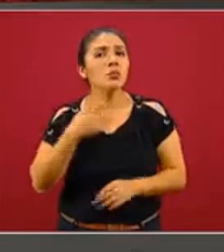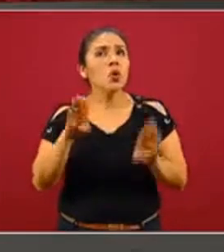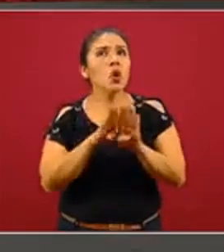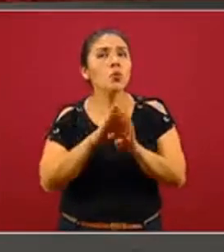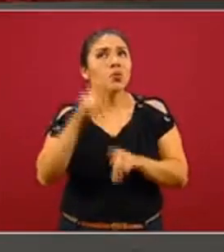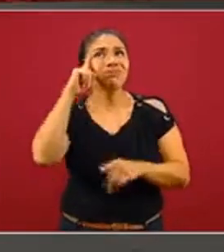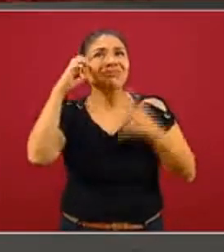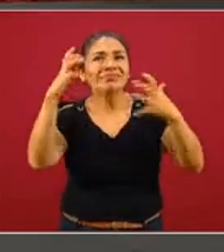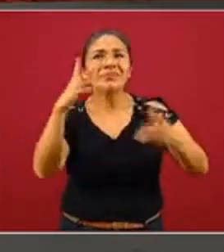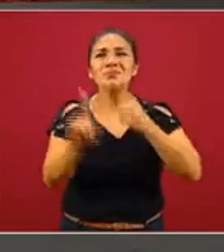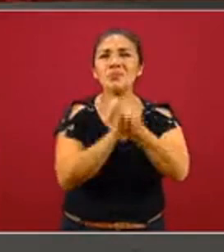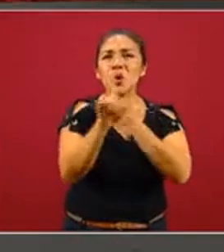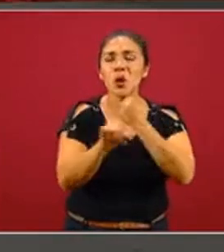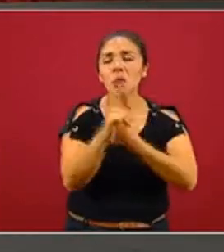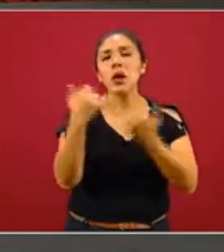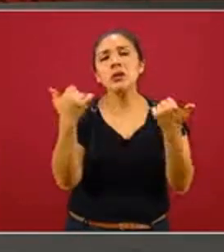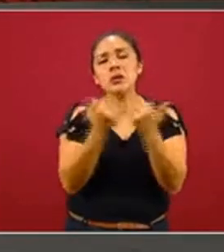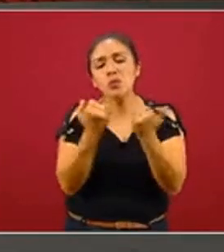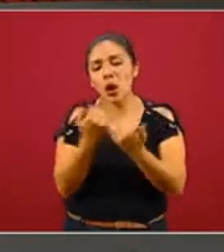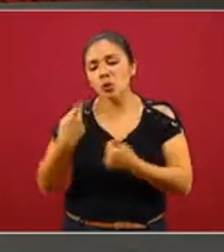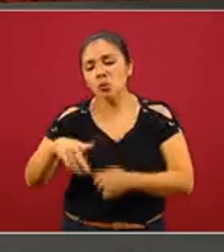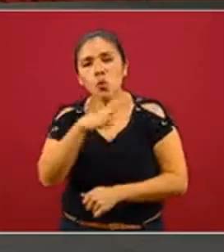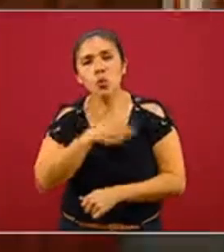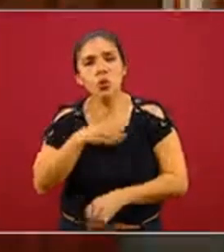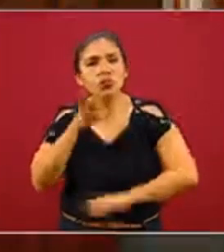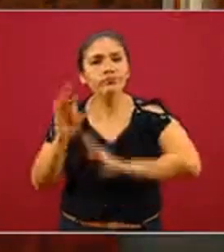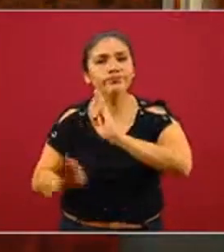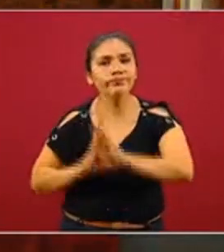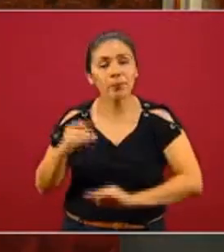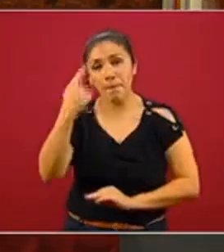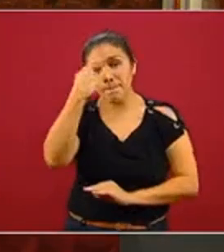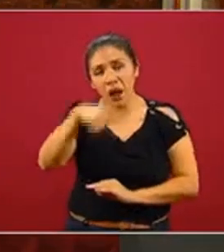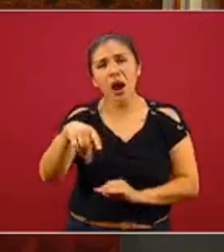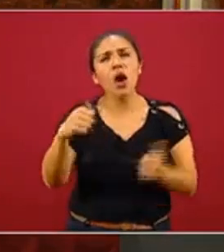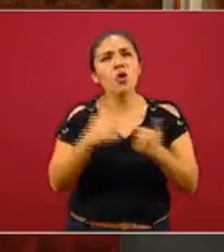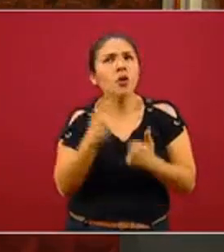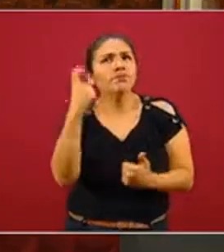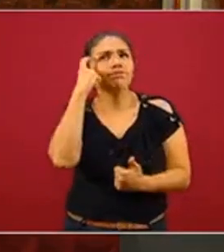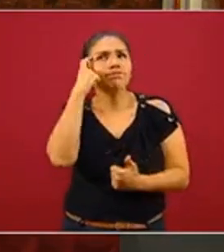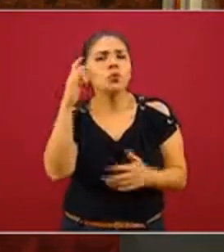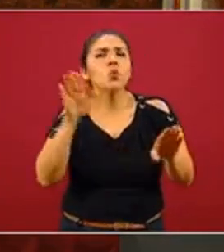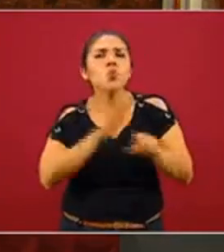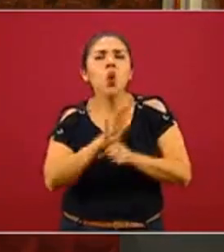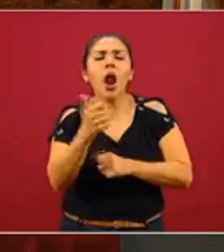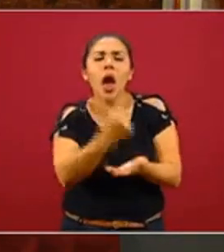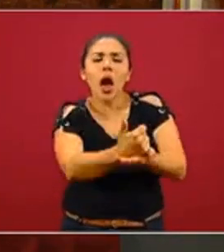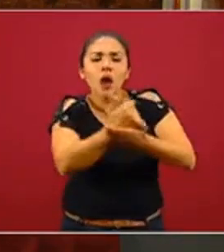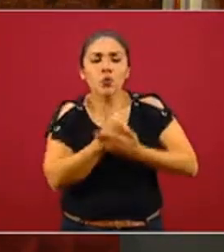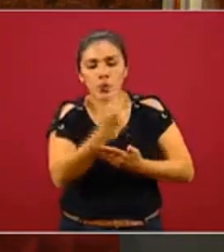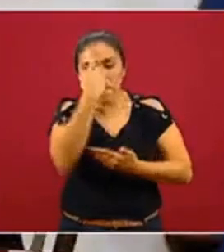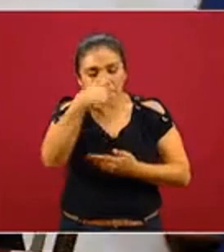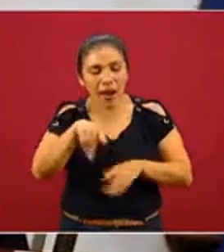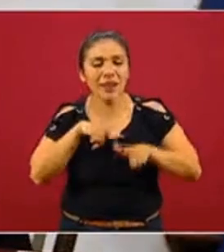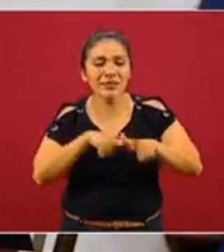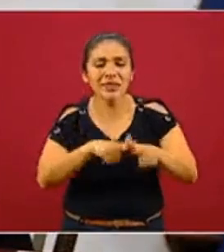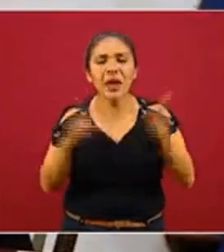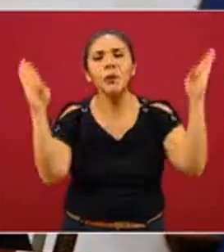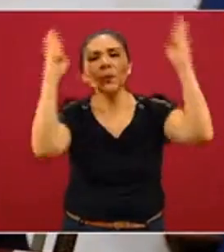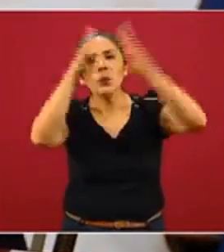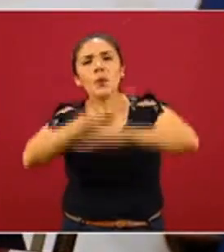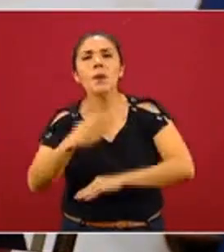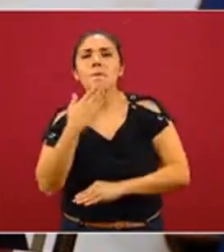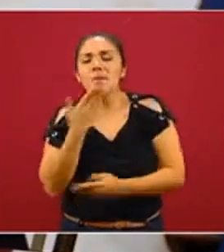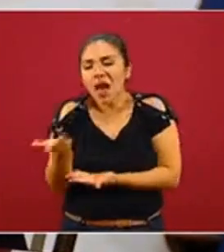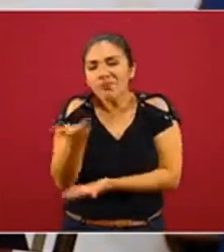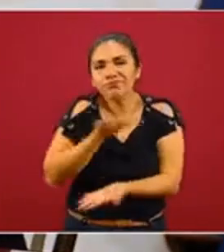hijos, y se equipen con herramientas y métodos que los ayuden a generar y mantener dinámicas familiares